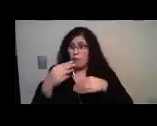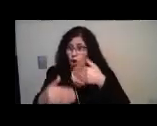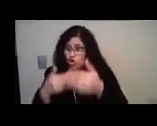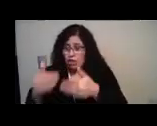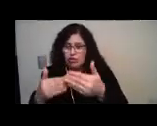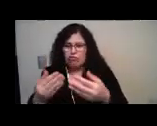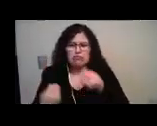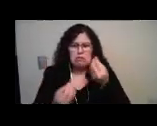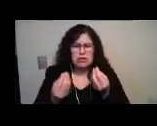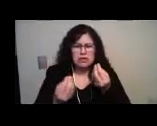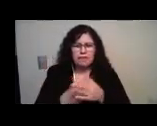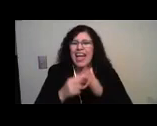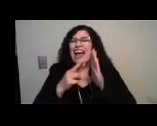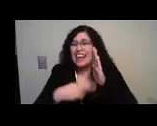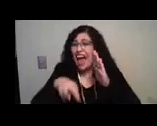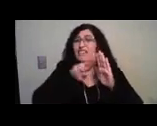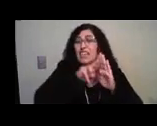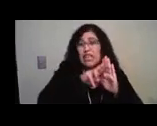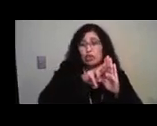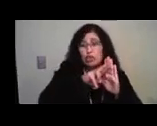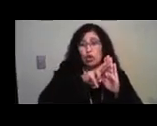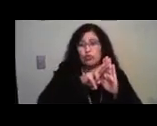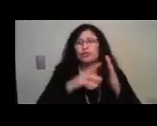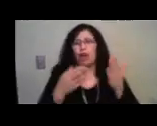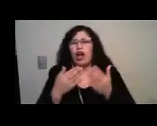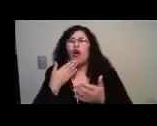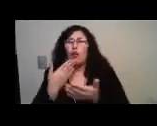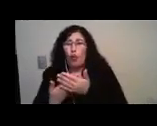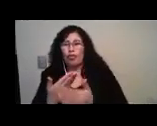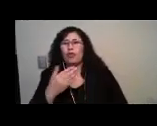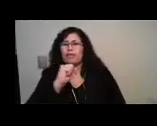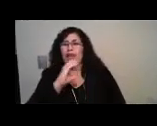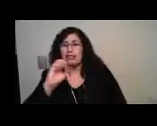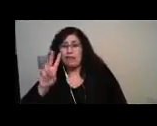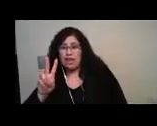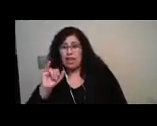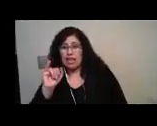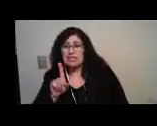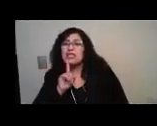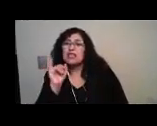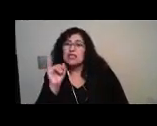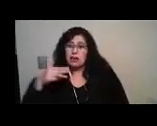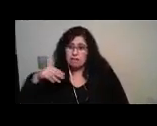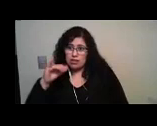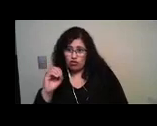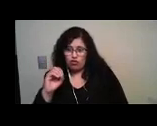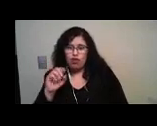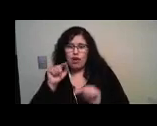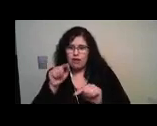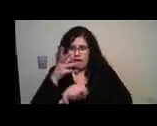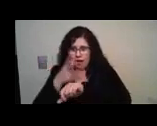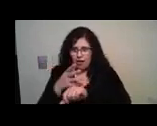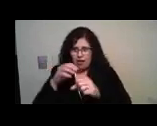ocurre, y especialmente en los accidentes cerebrovasculares isquémicos, por ejemplo, ¿ya? Como yo les conté, hay una región del